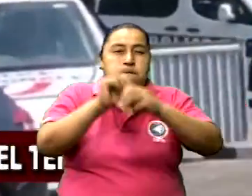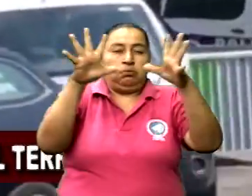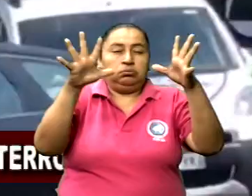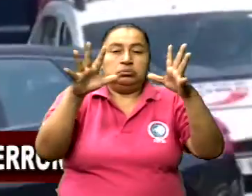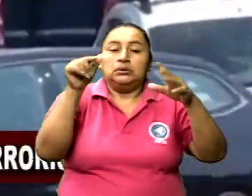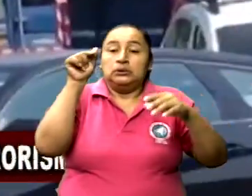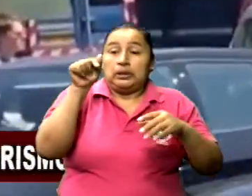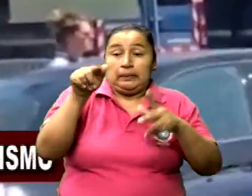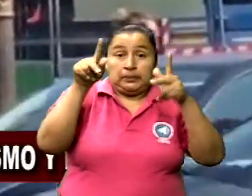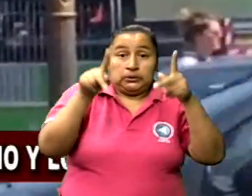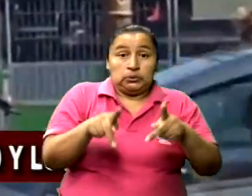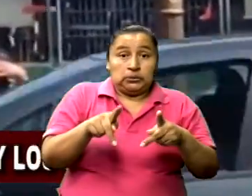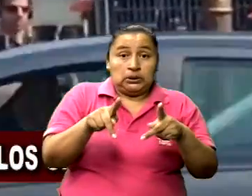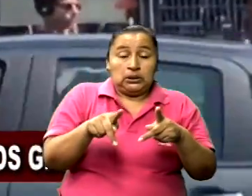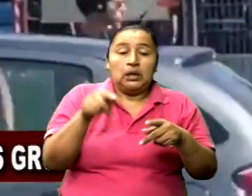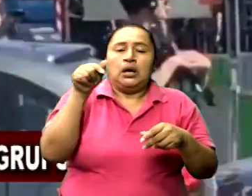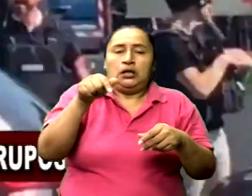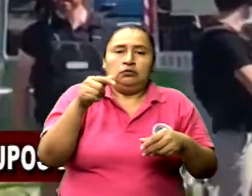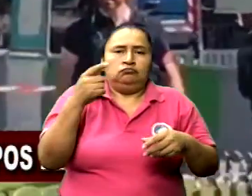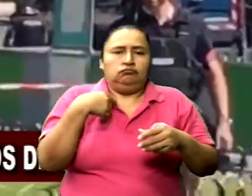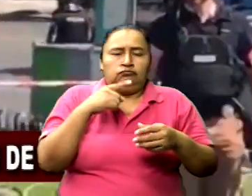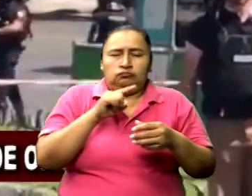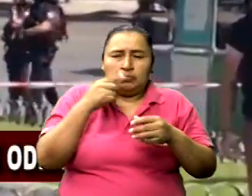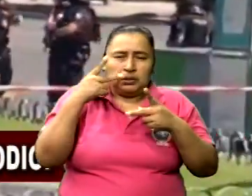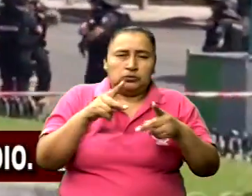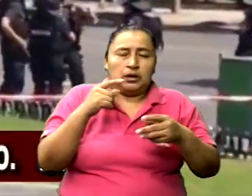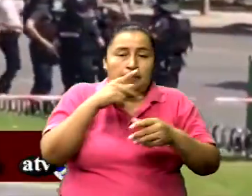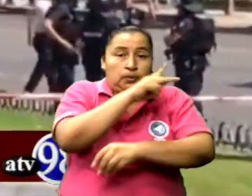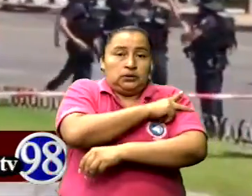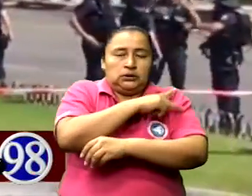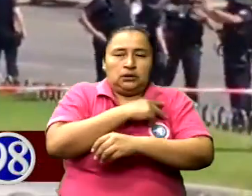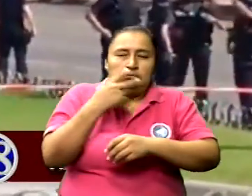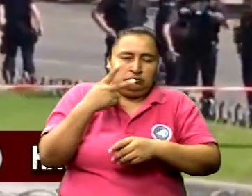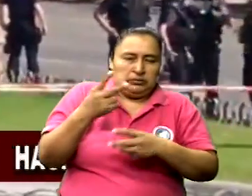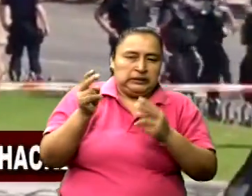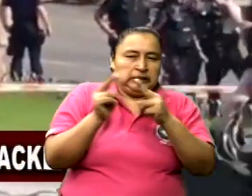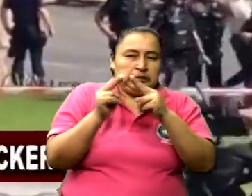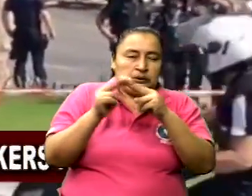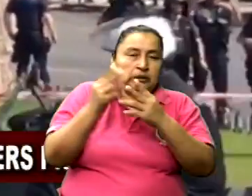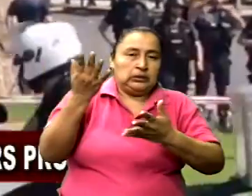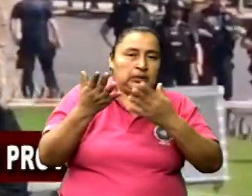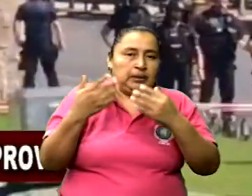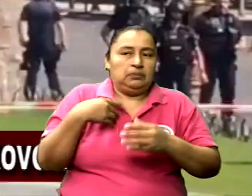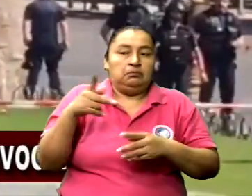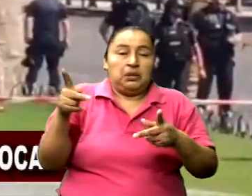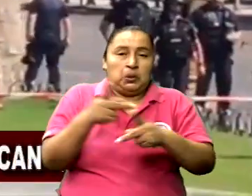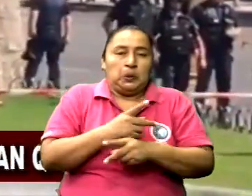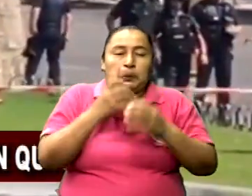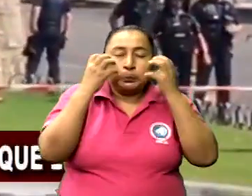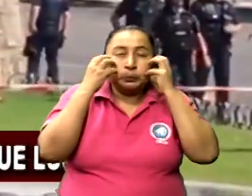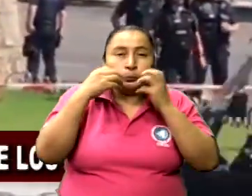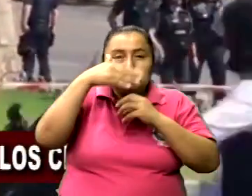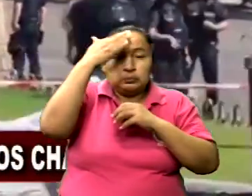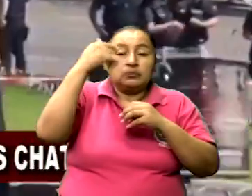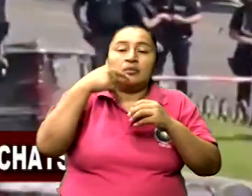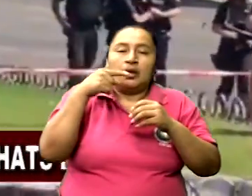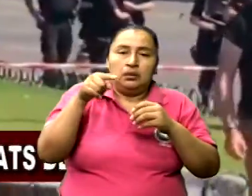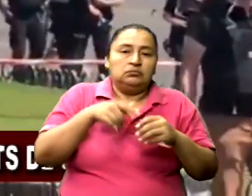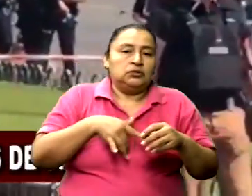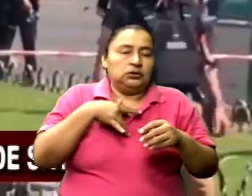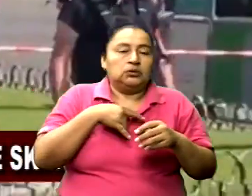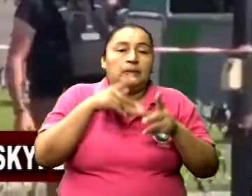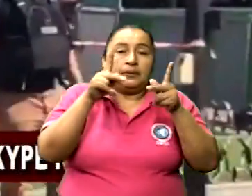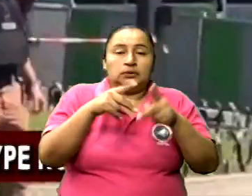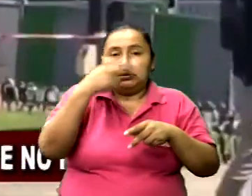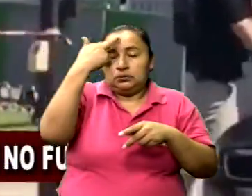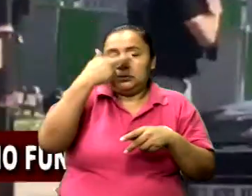El agresor estaba en el radar de las autoridades por presuntos vínculos con el radicalismo. Las autoridades confirmaron que